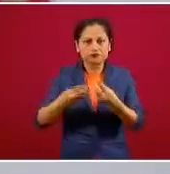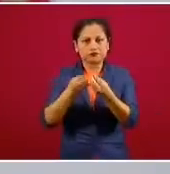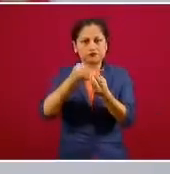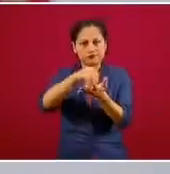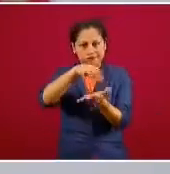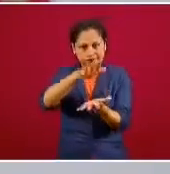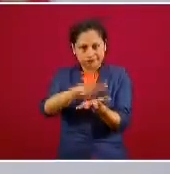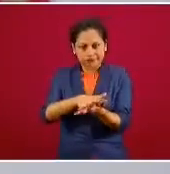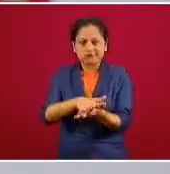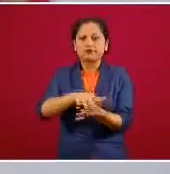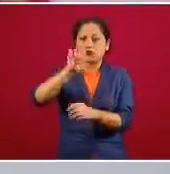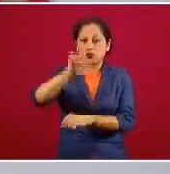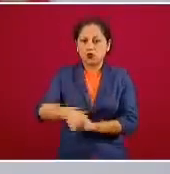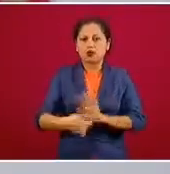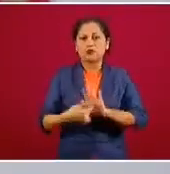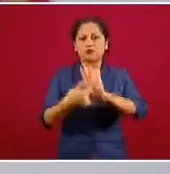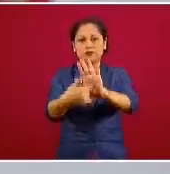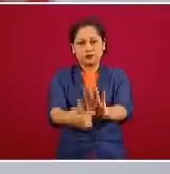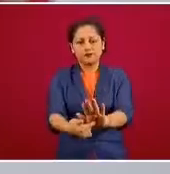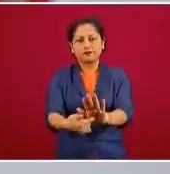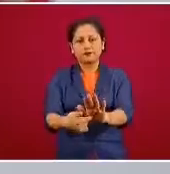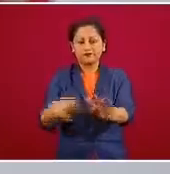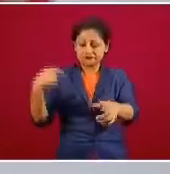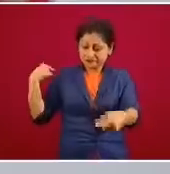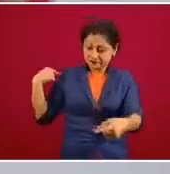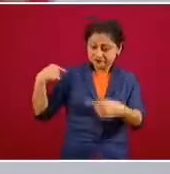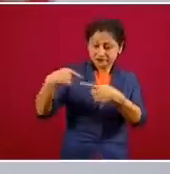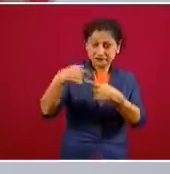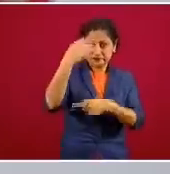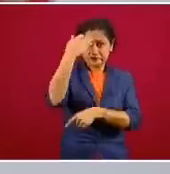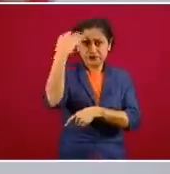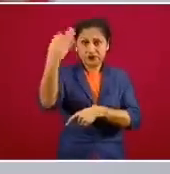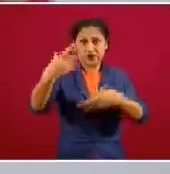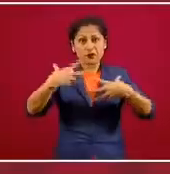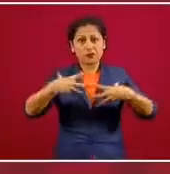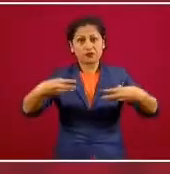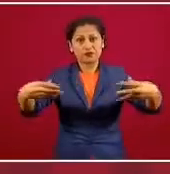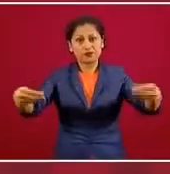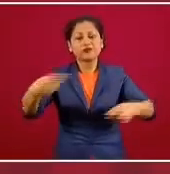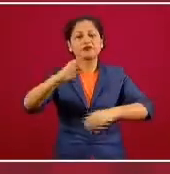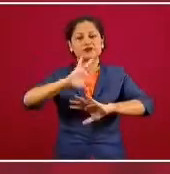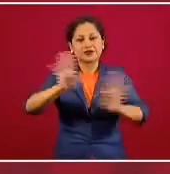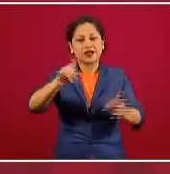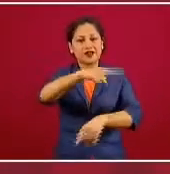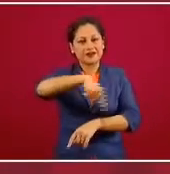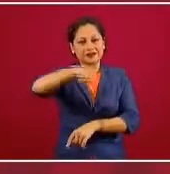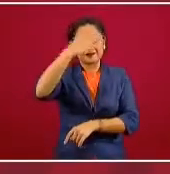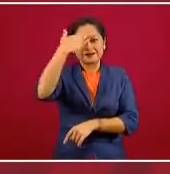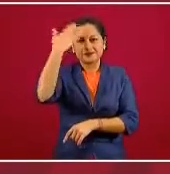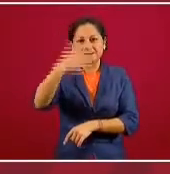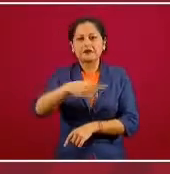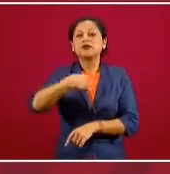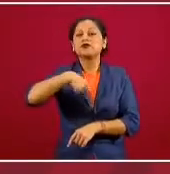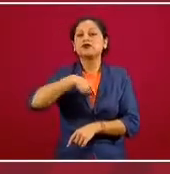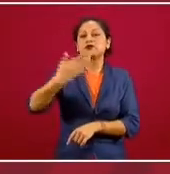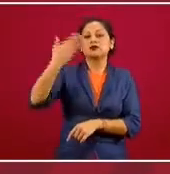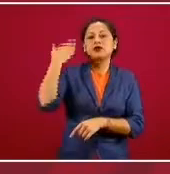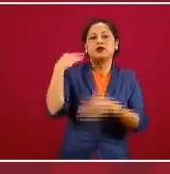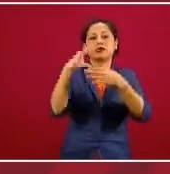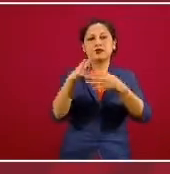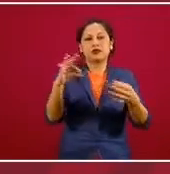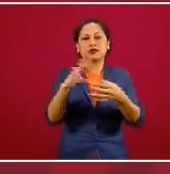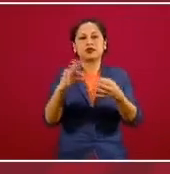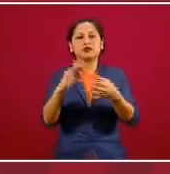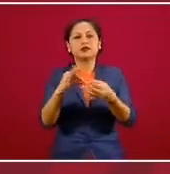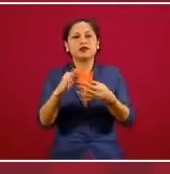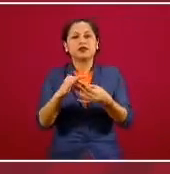epidemia en México tienen que ver con los momentos de decisión claves en los que hay que actuar, y hay que